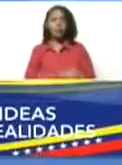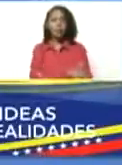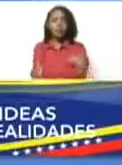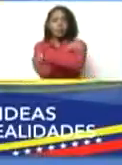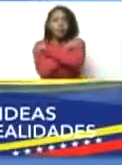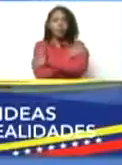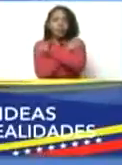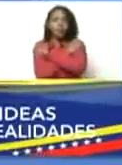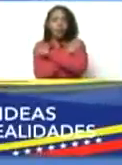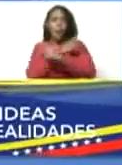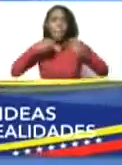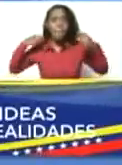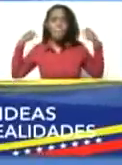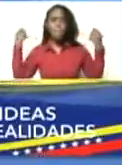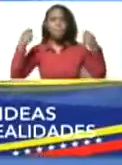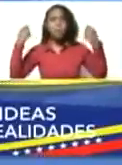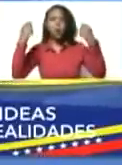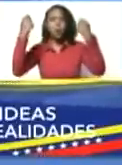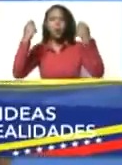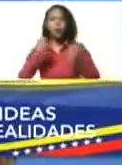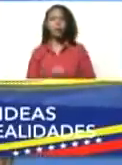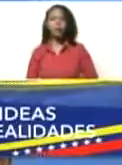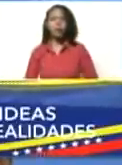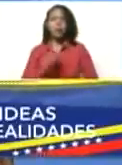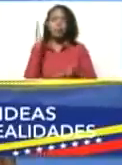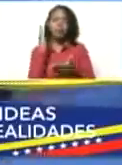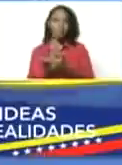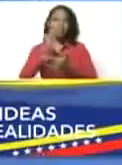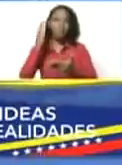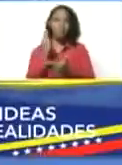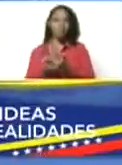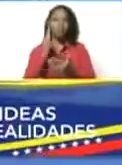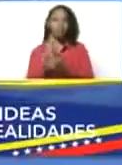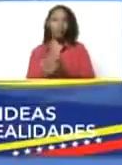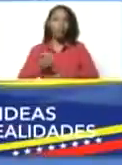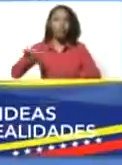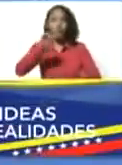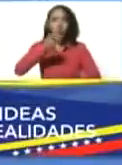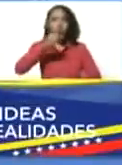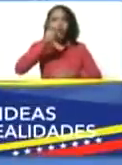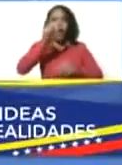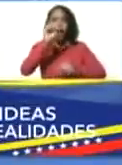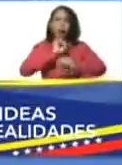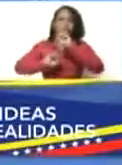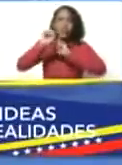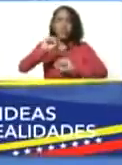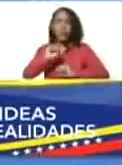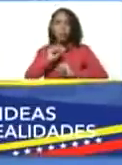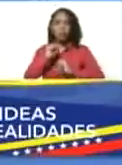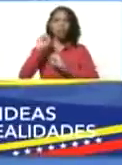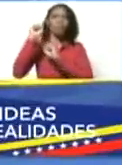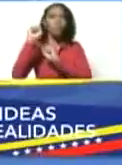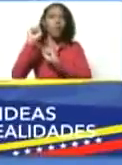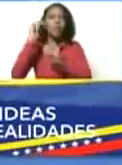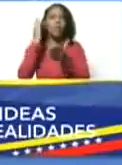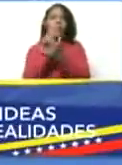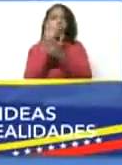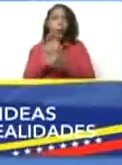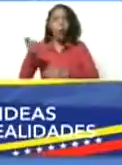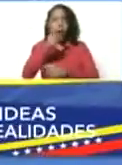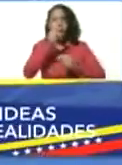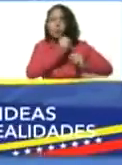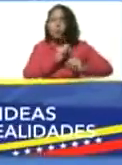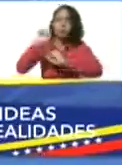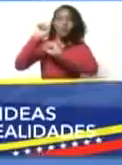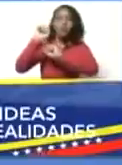abrazadora, popular, que siempre busca la vanguardia que siempre buscó la vanguardia para